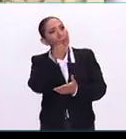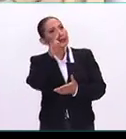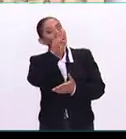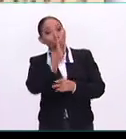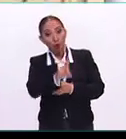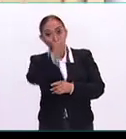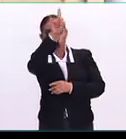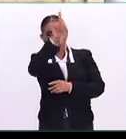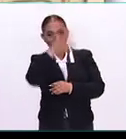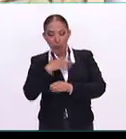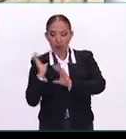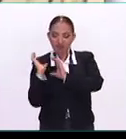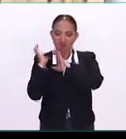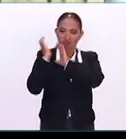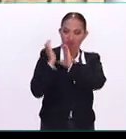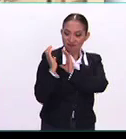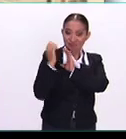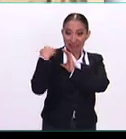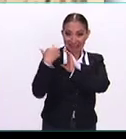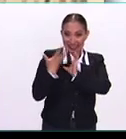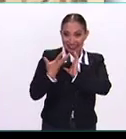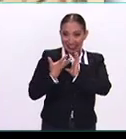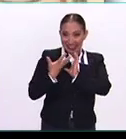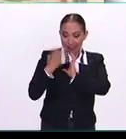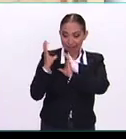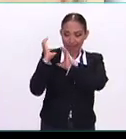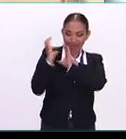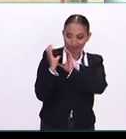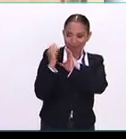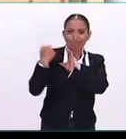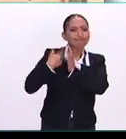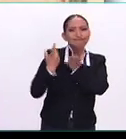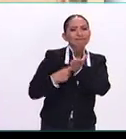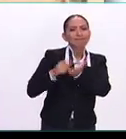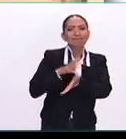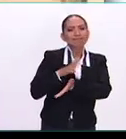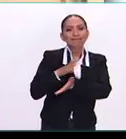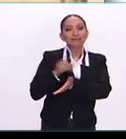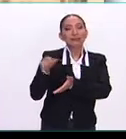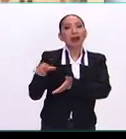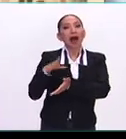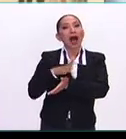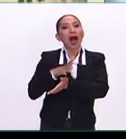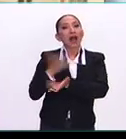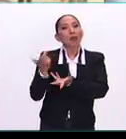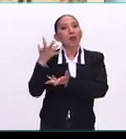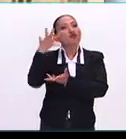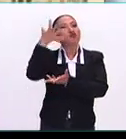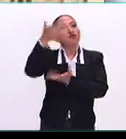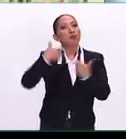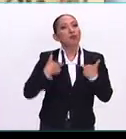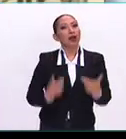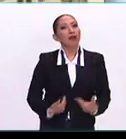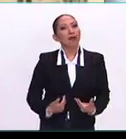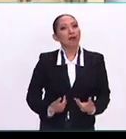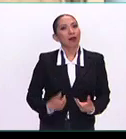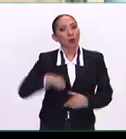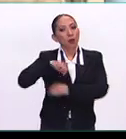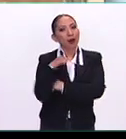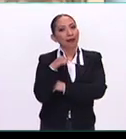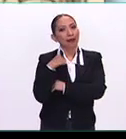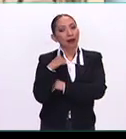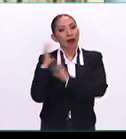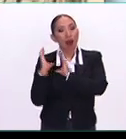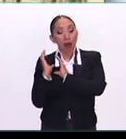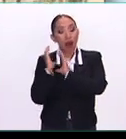un dios con una talega a cuestas, y en esa talega están los destinos humanos,